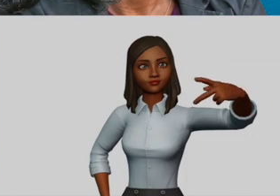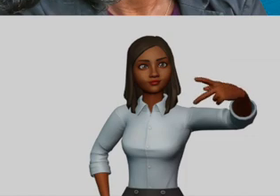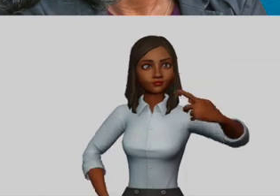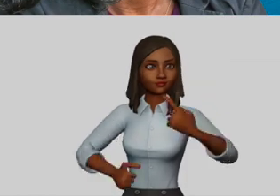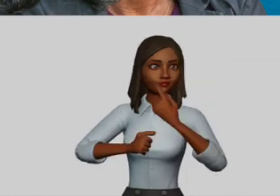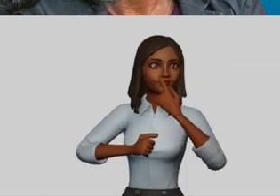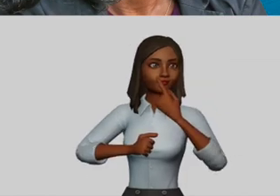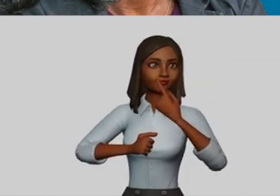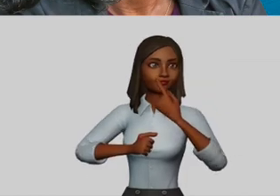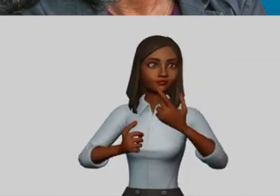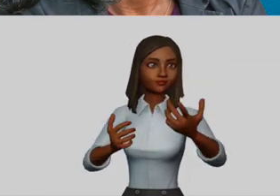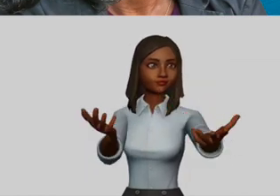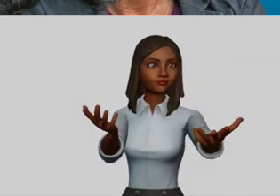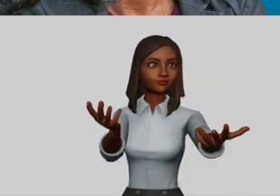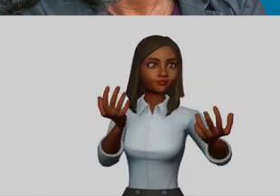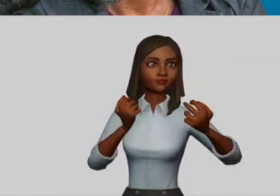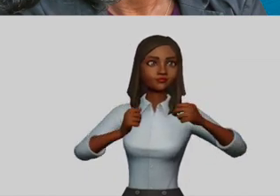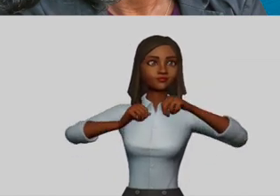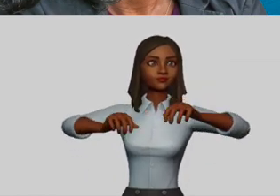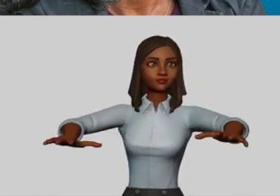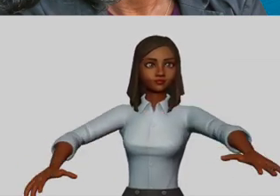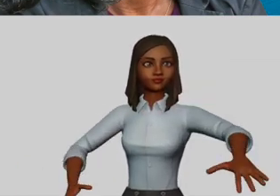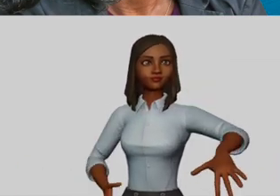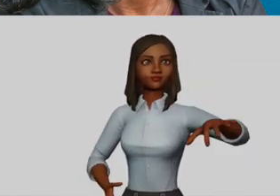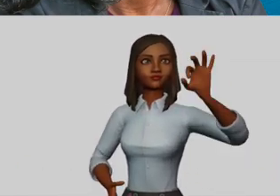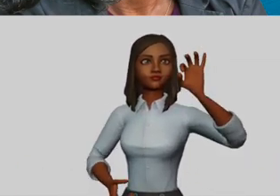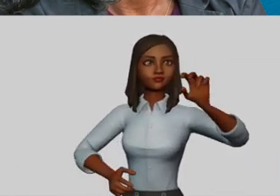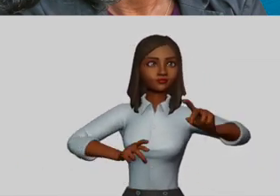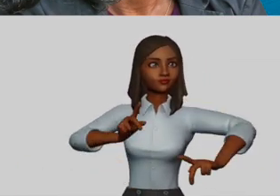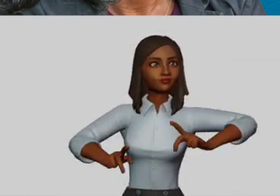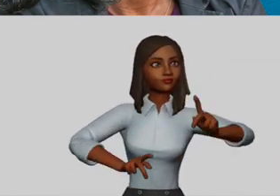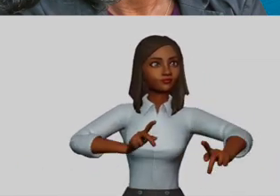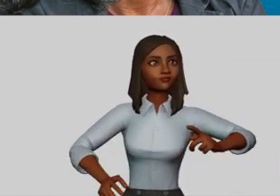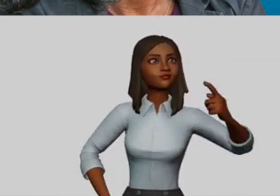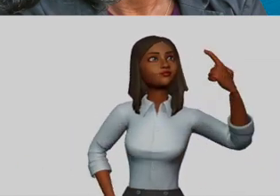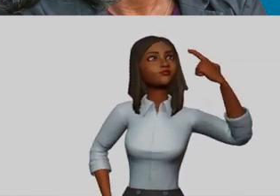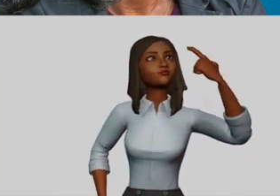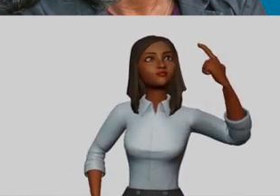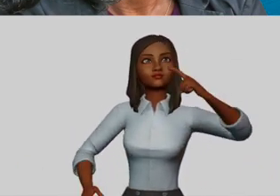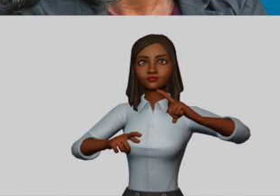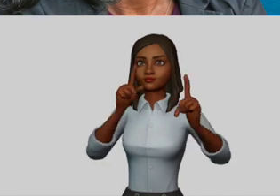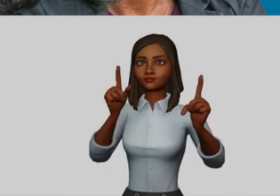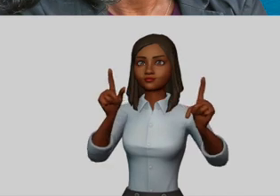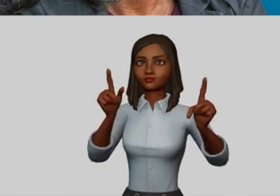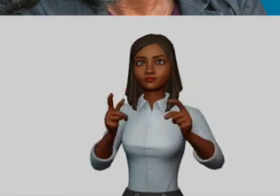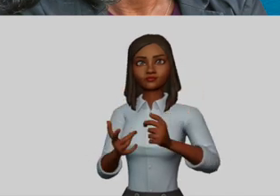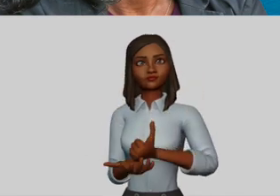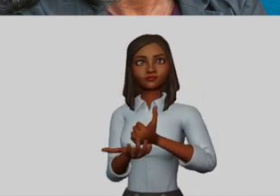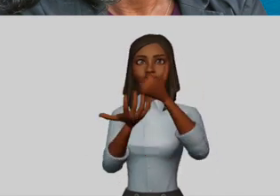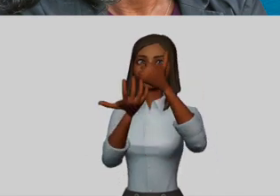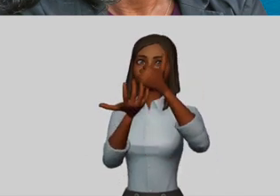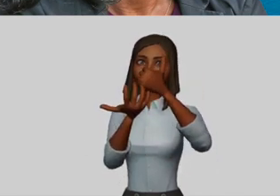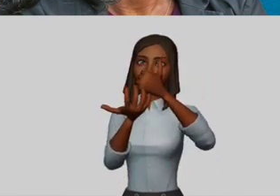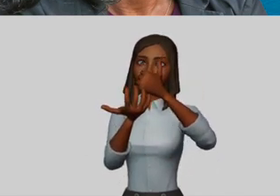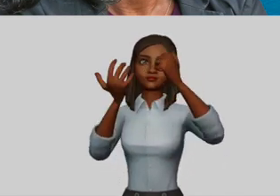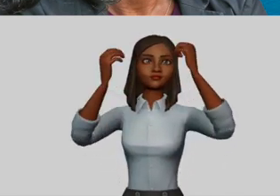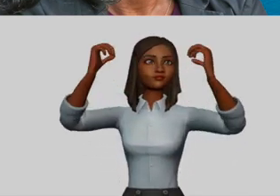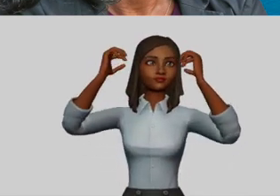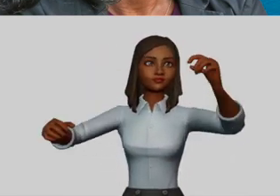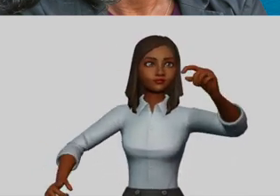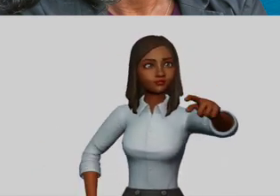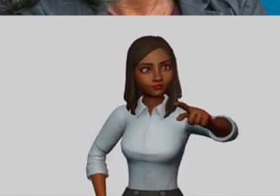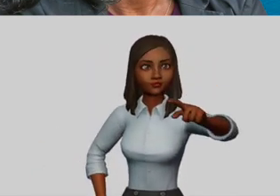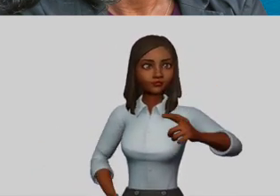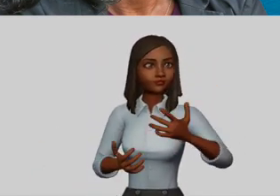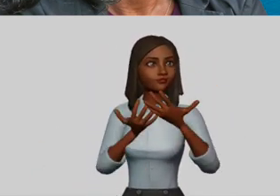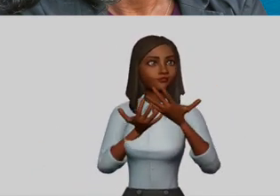nada. Nada. No, y ese también es una tristeza, pero también me hay veces que digo que si